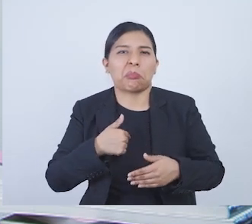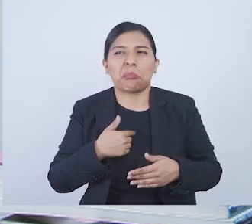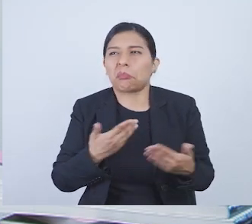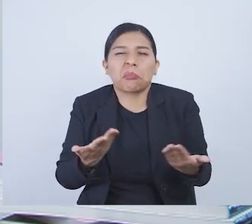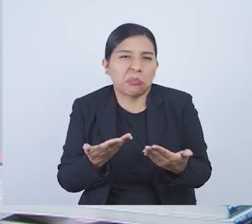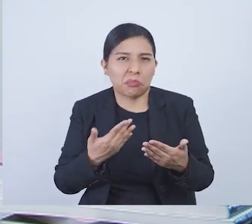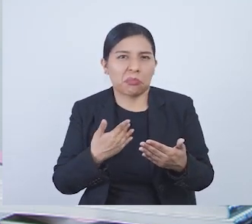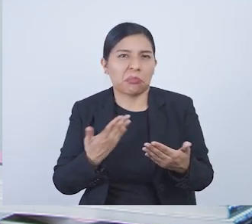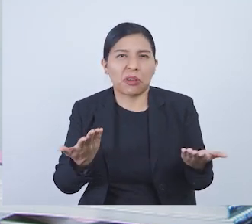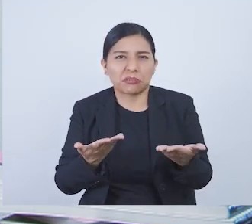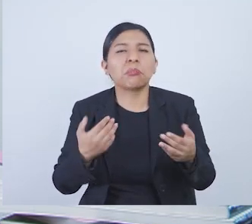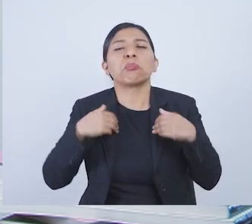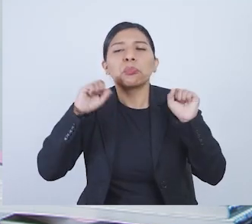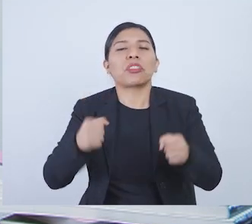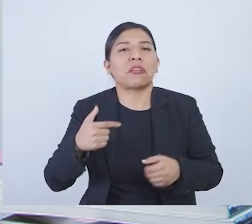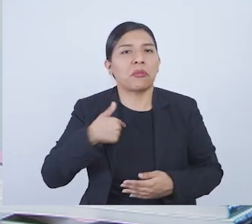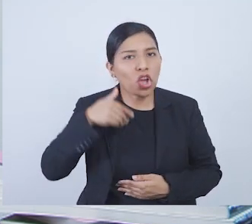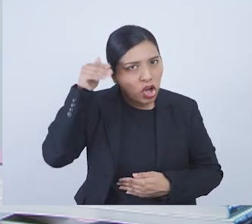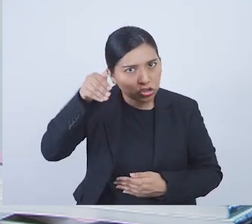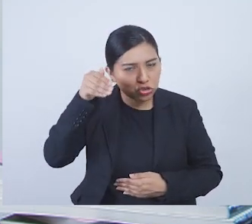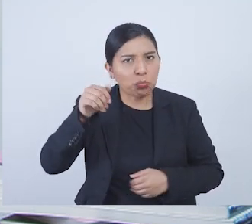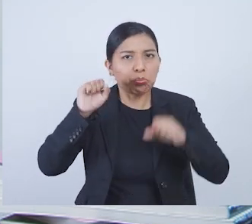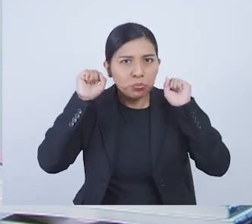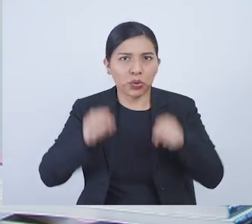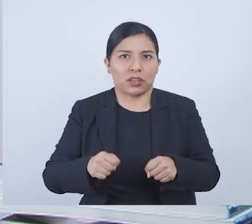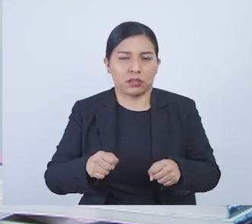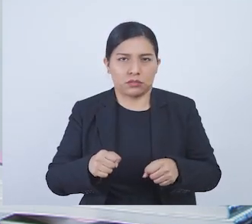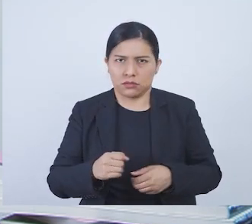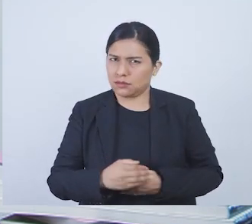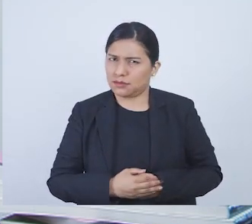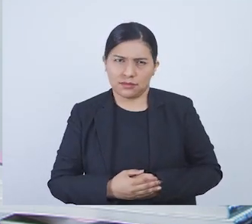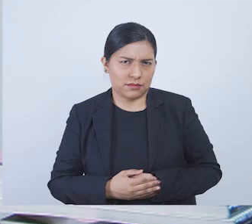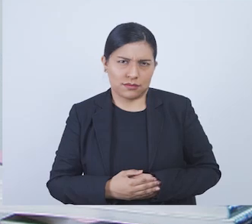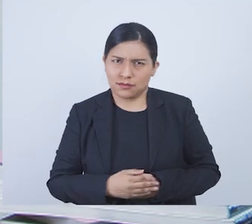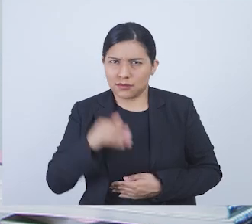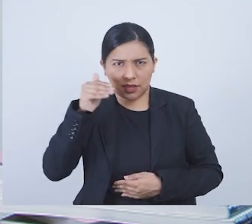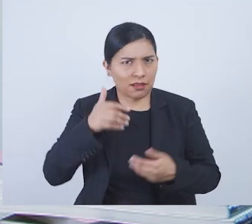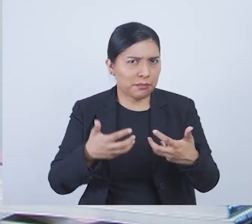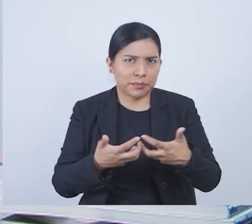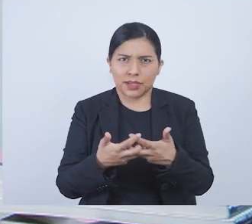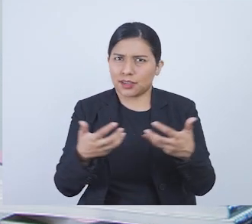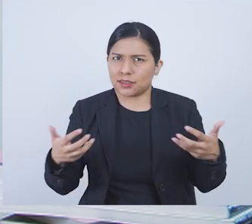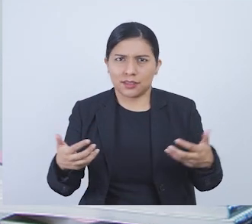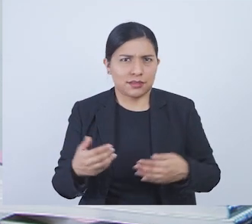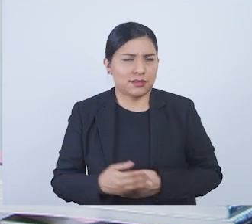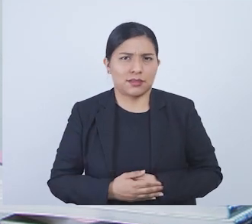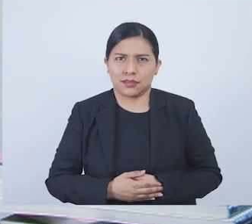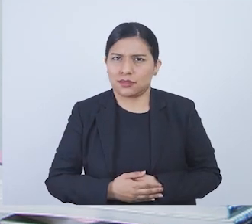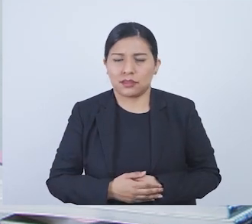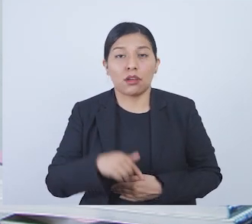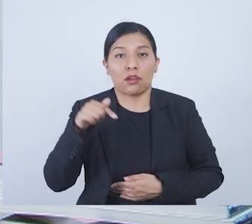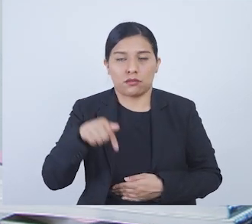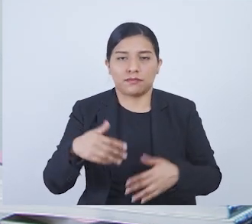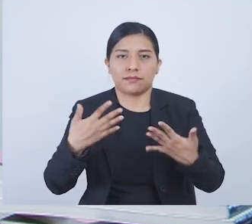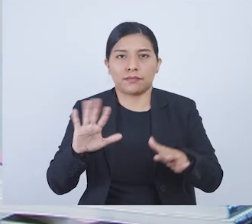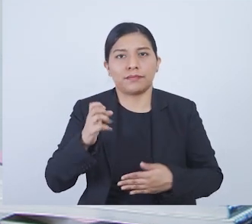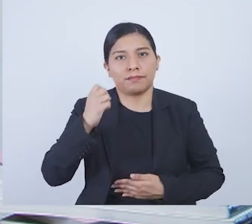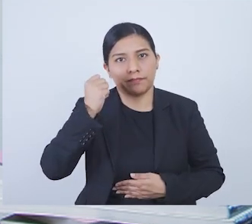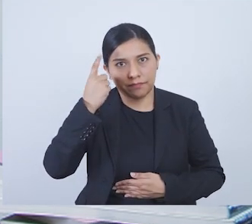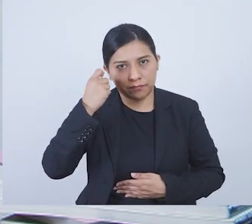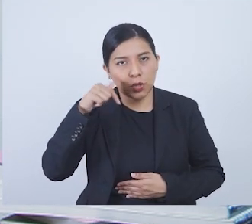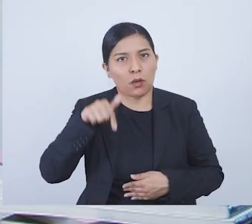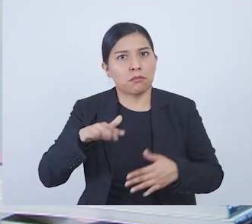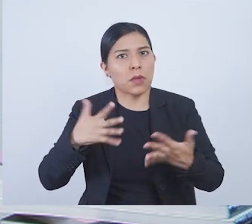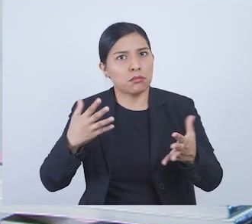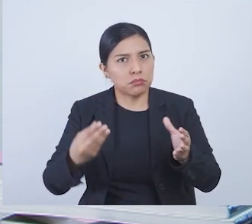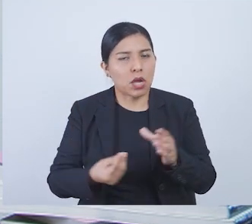deportista daba la facultad suficiente para poder dirigir un proceso educativo. Ahora eso pues se ha combinado y se ha